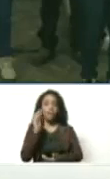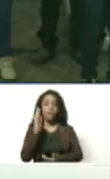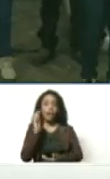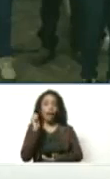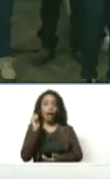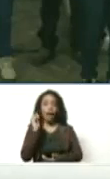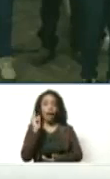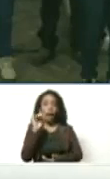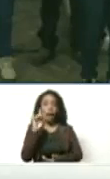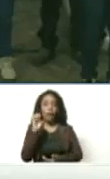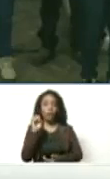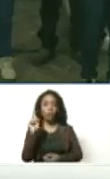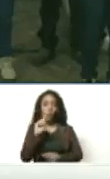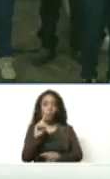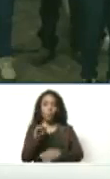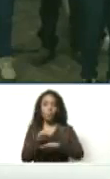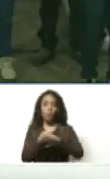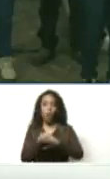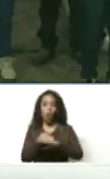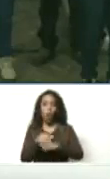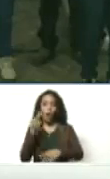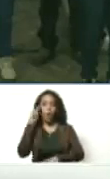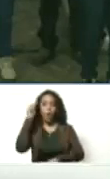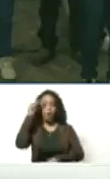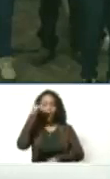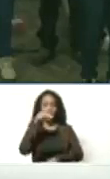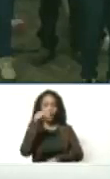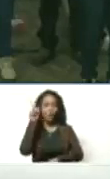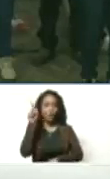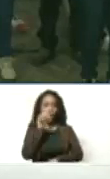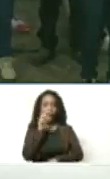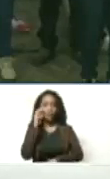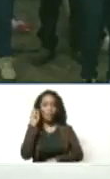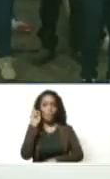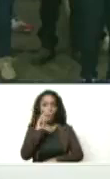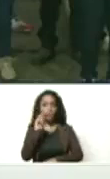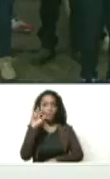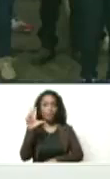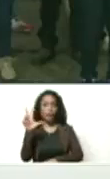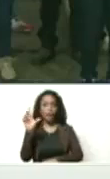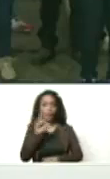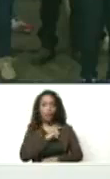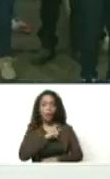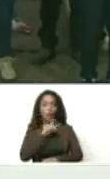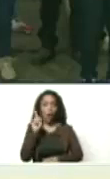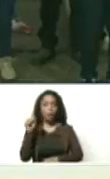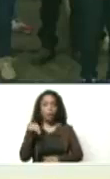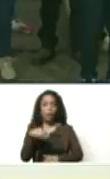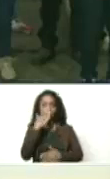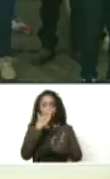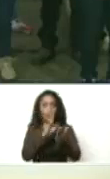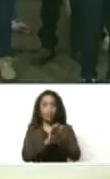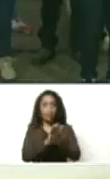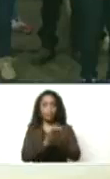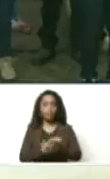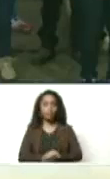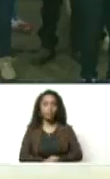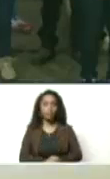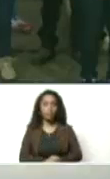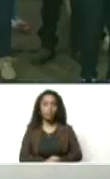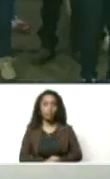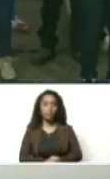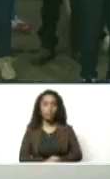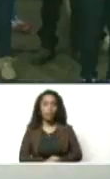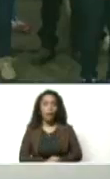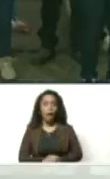el observatorio, me dijo. Allá en el observatorio. El observatorio es la frontera entre el 23 de enero y San Juan.